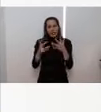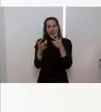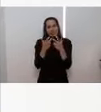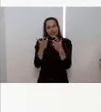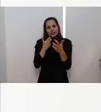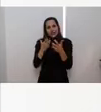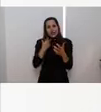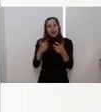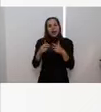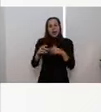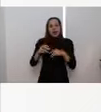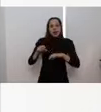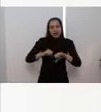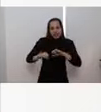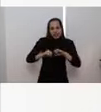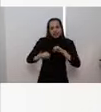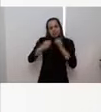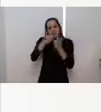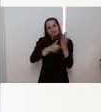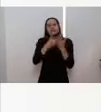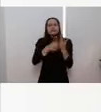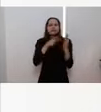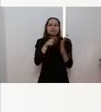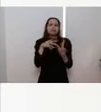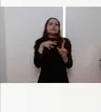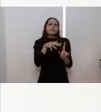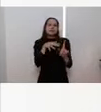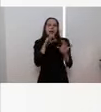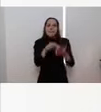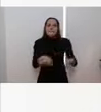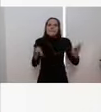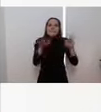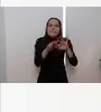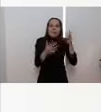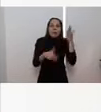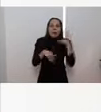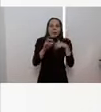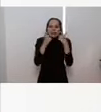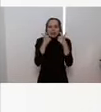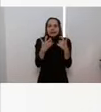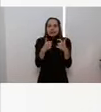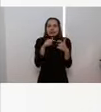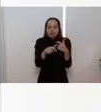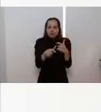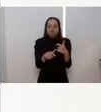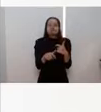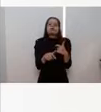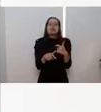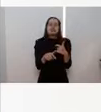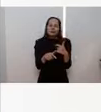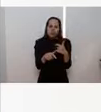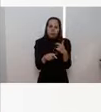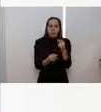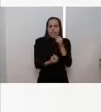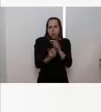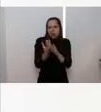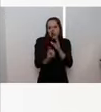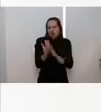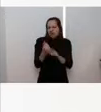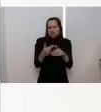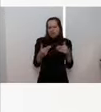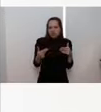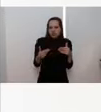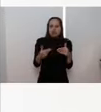una intervención también muy importante y aquí se maneja el principal activo del hospital el principal producto que son